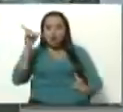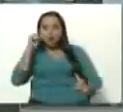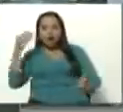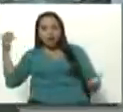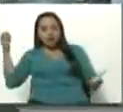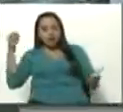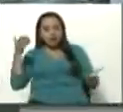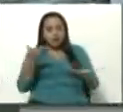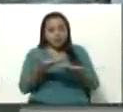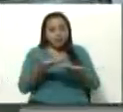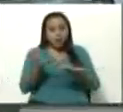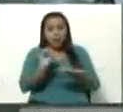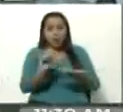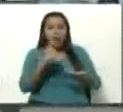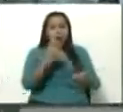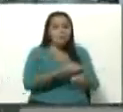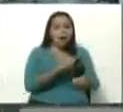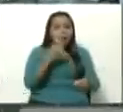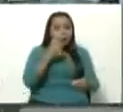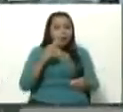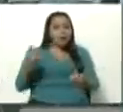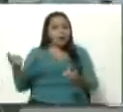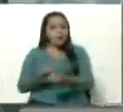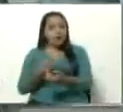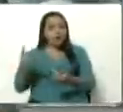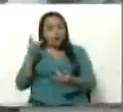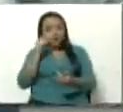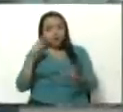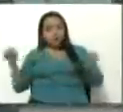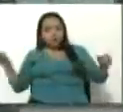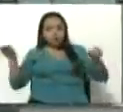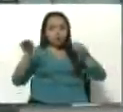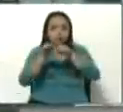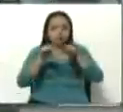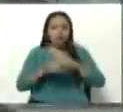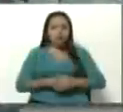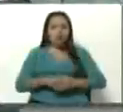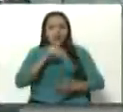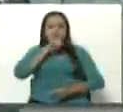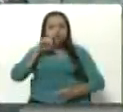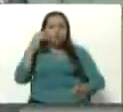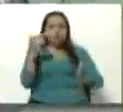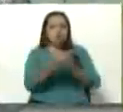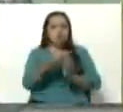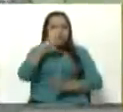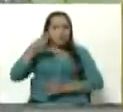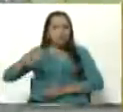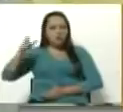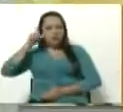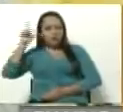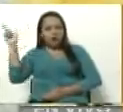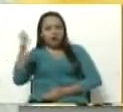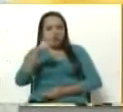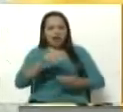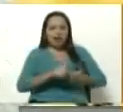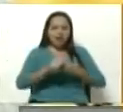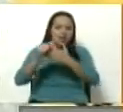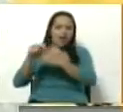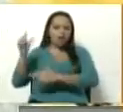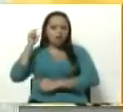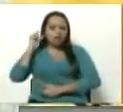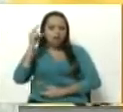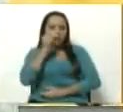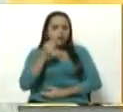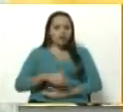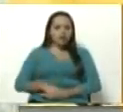hermano. Hoy, en nombre de nuestro pueblo guariqueño, de cada uno de nuestros líderes, lideresa, en